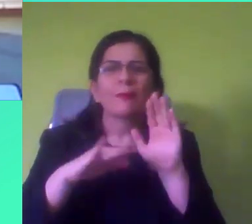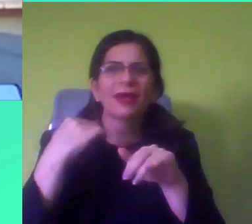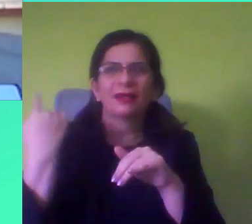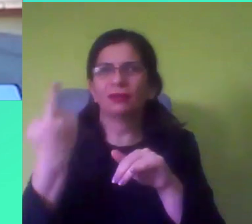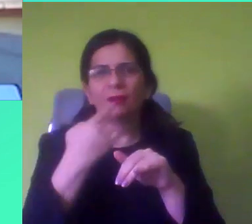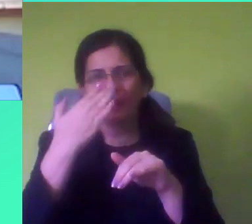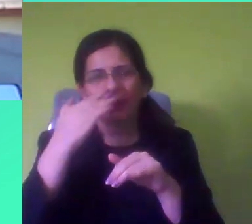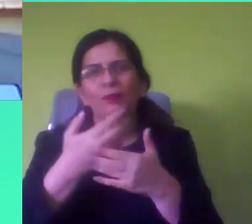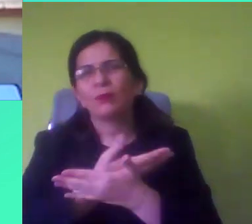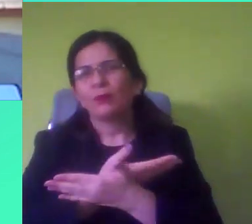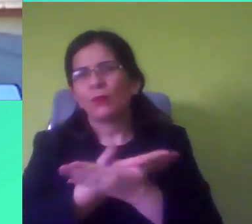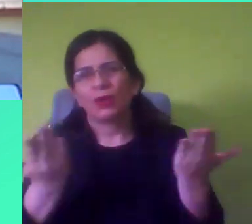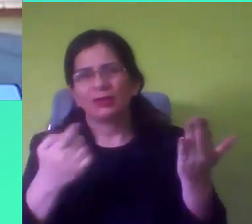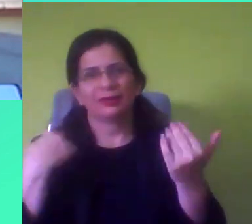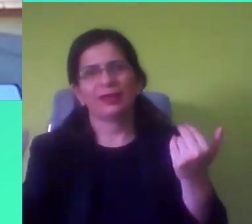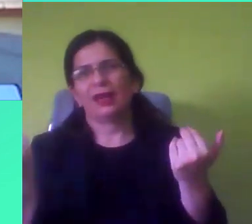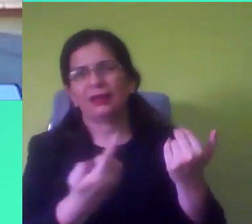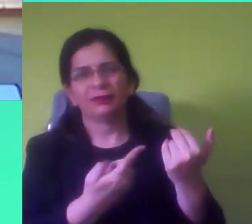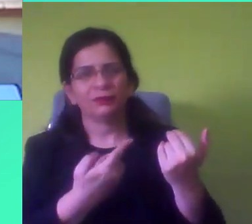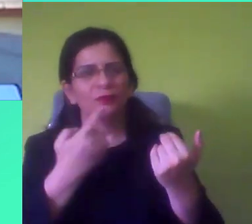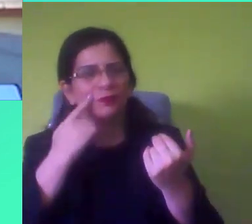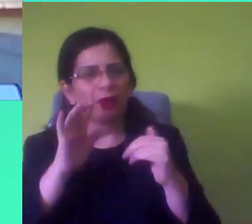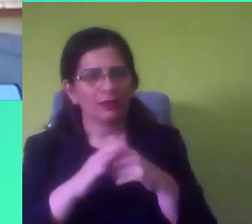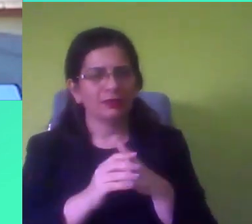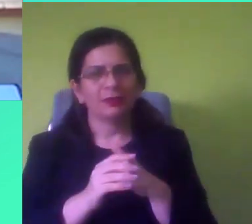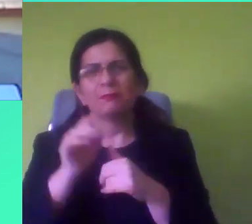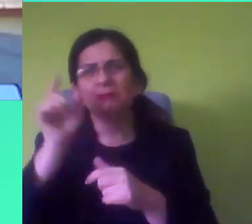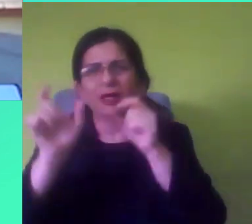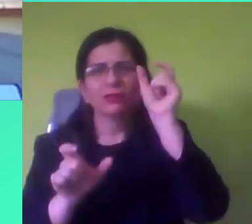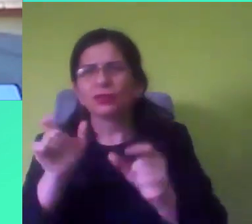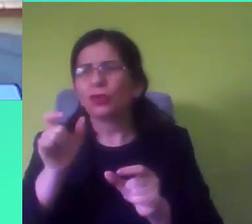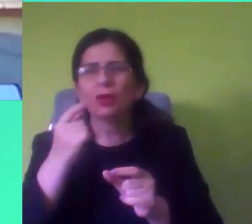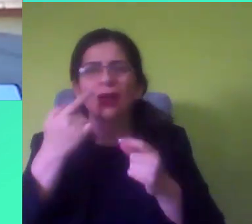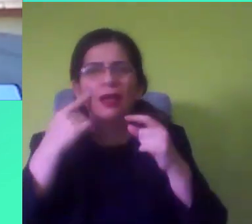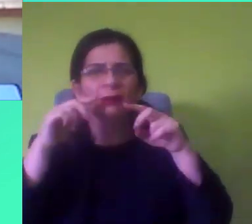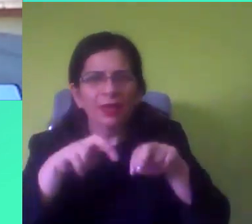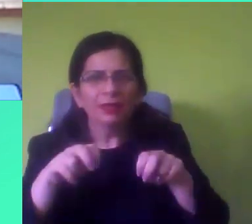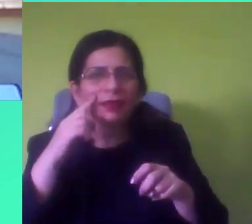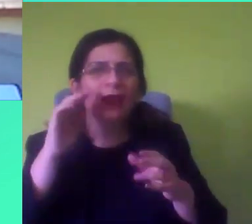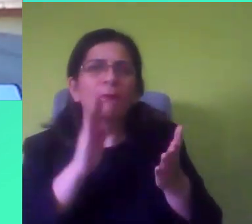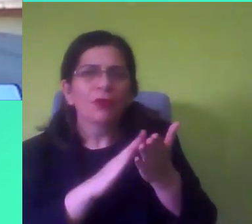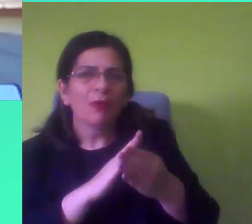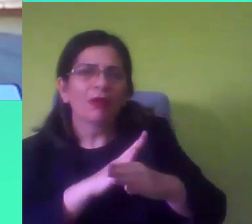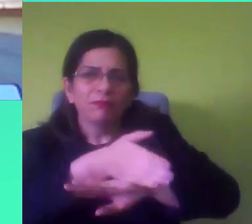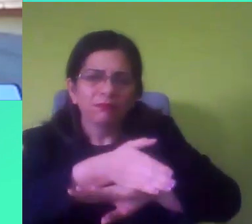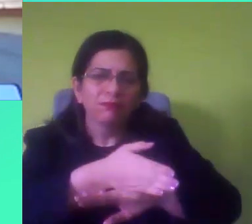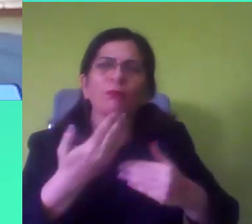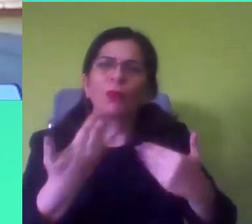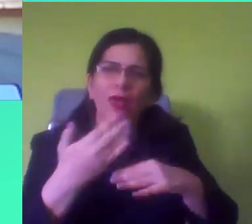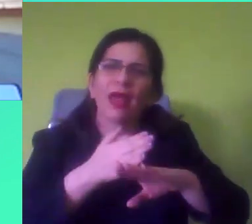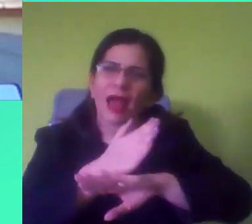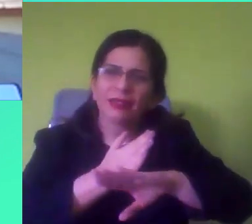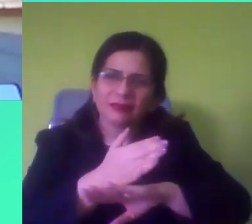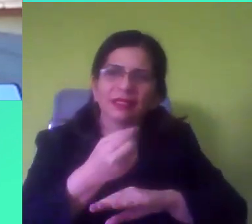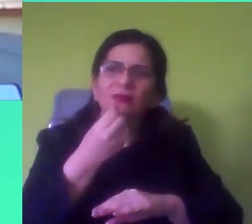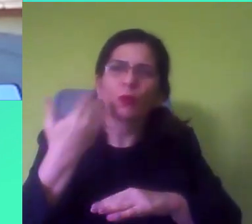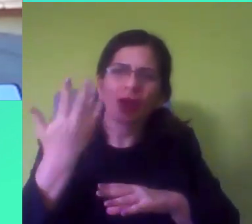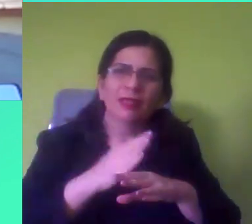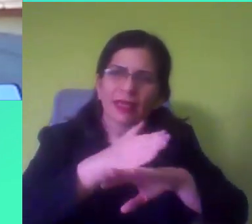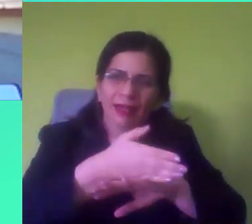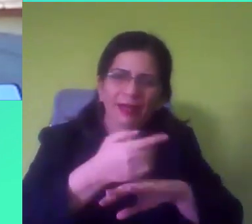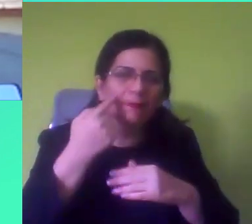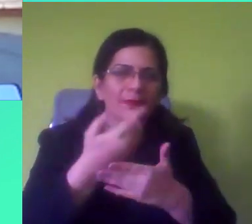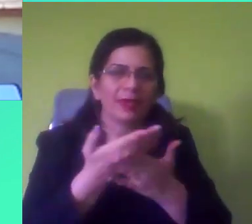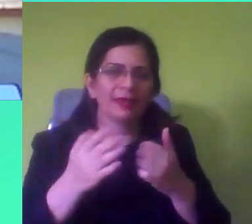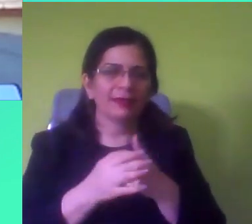ser replicada por cualquier investigador o cualquier persona que lo quiera hacer. La posibilidad